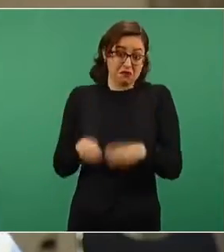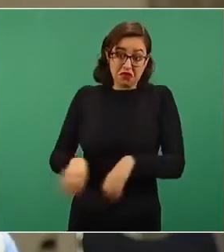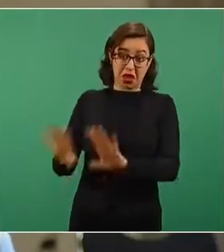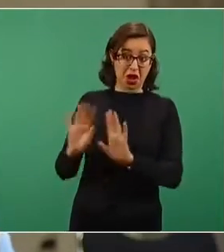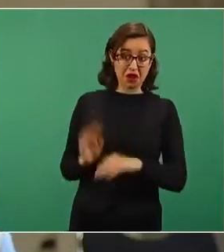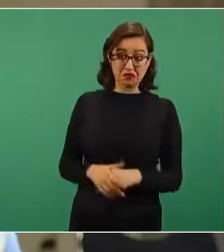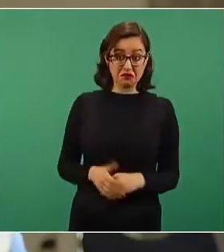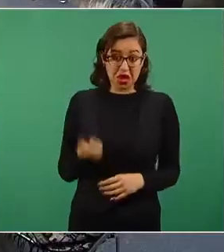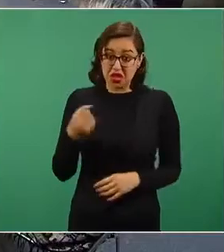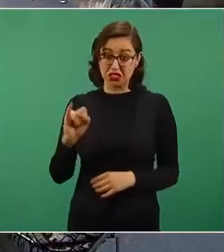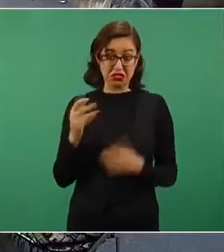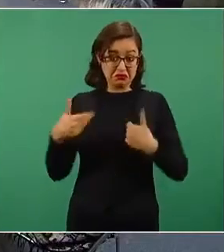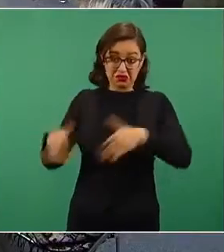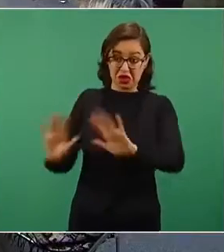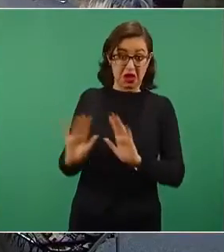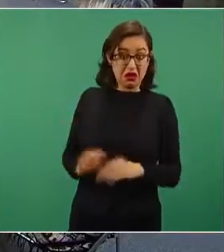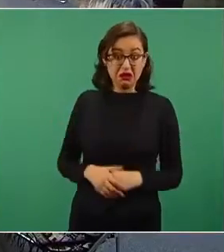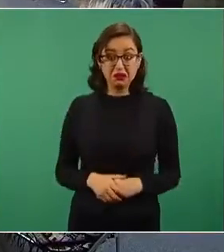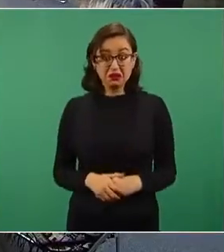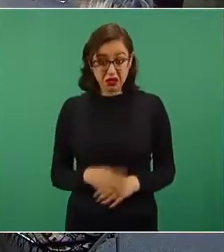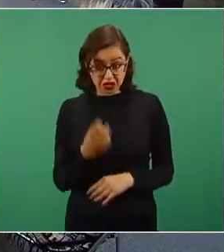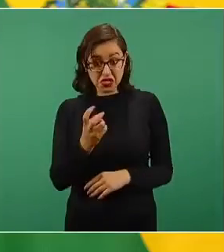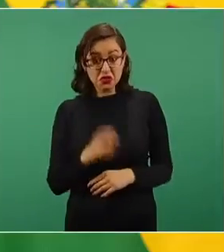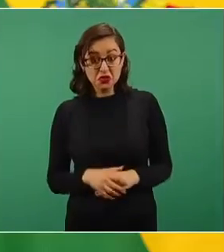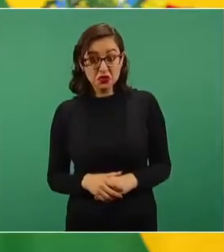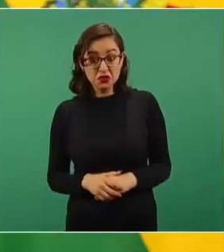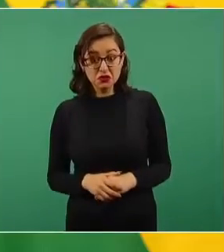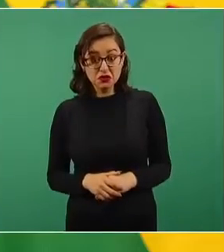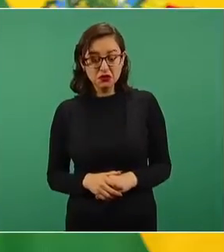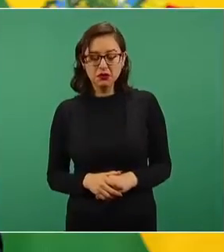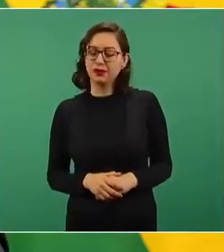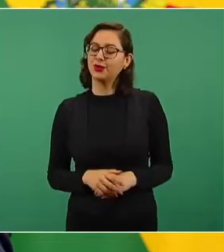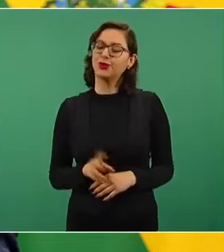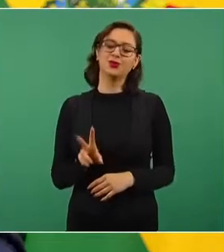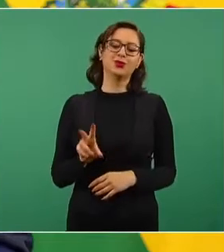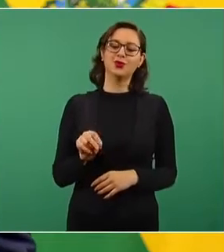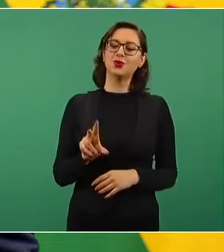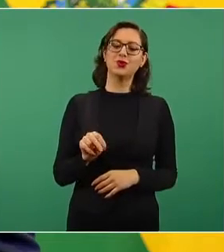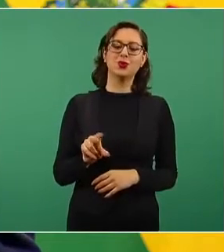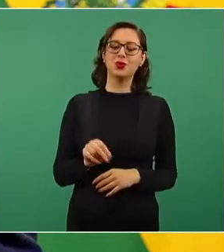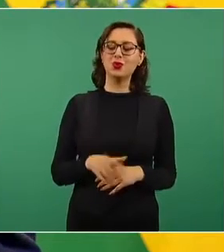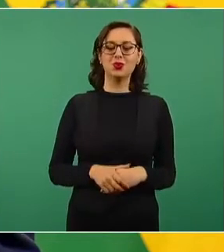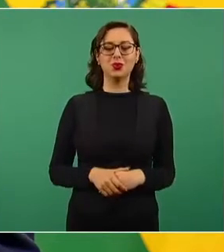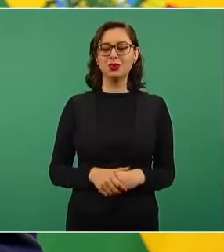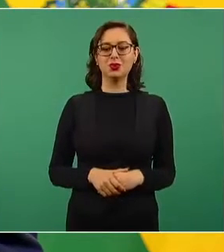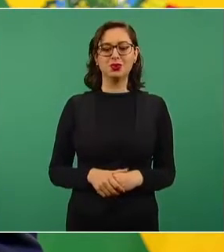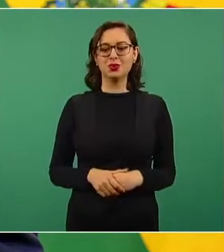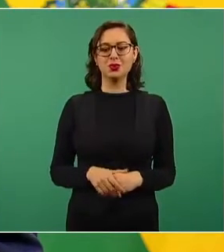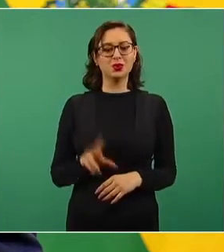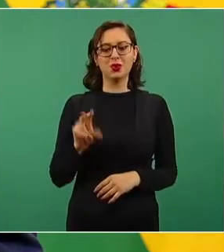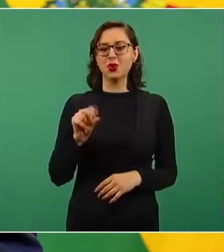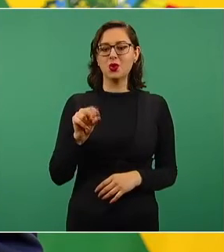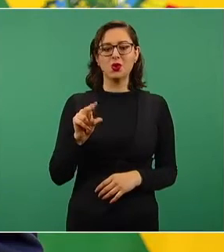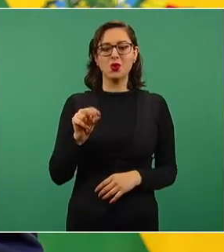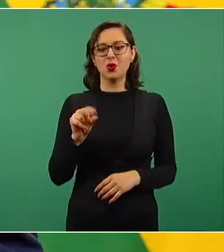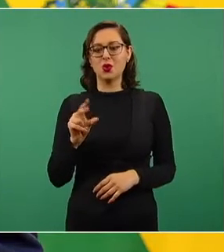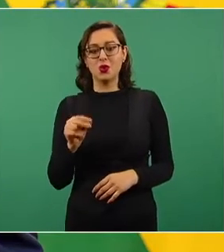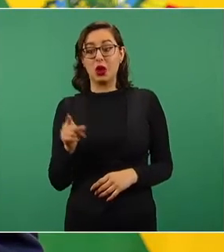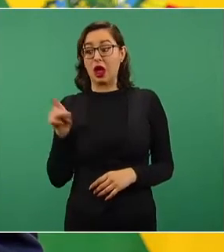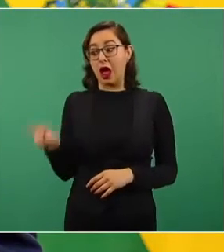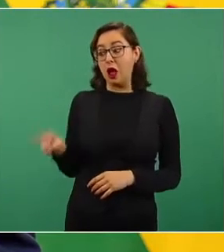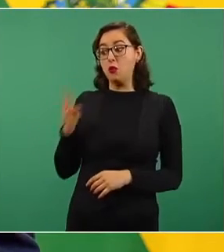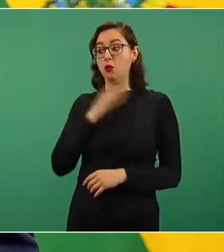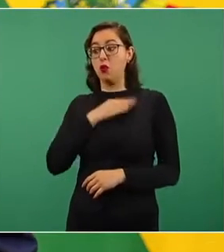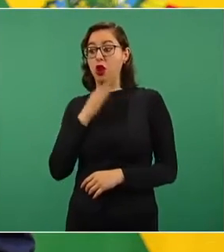agua en Ayutla? No, hay que buscar la solución, pero no es un asunto maniqueo. Exacto. O sea, de buenos y de